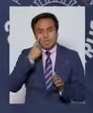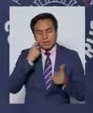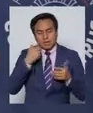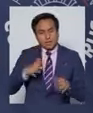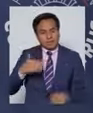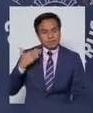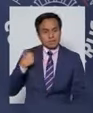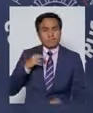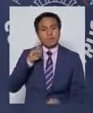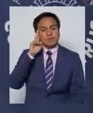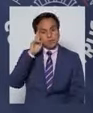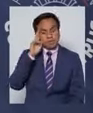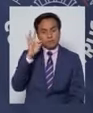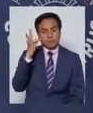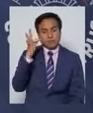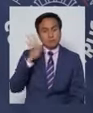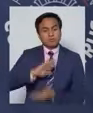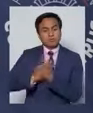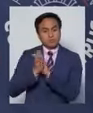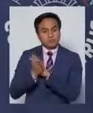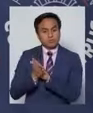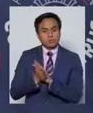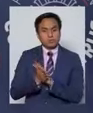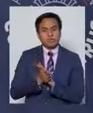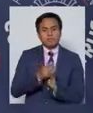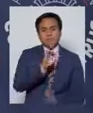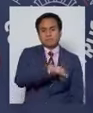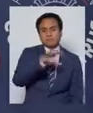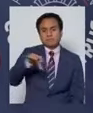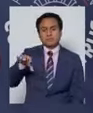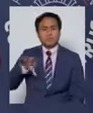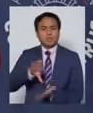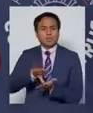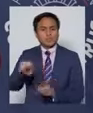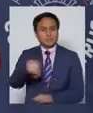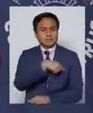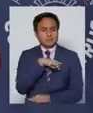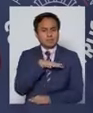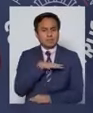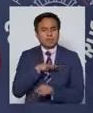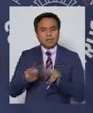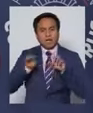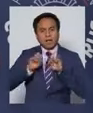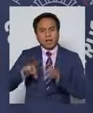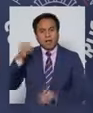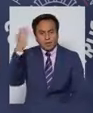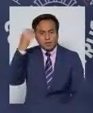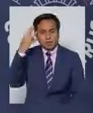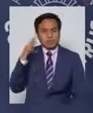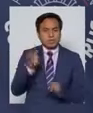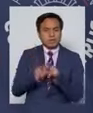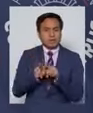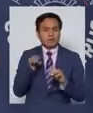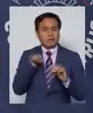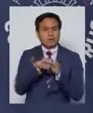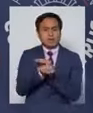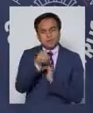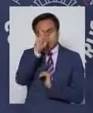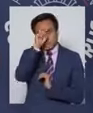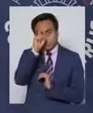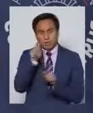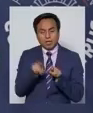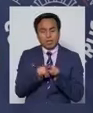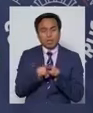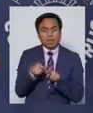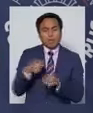Recuerden lo que realizamos durante todo febrero en cada uno de los establecimientos del país. Hicimos capacitaciones de infecciones intrahospitalarias.